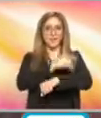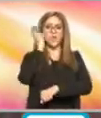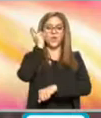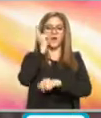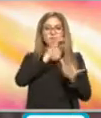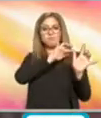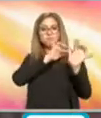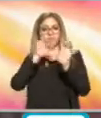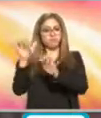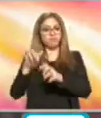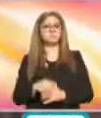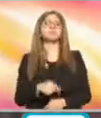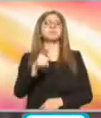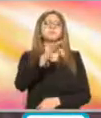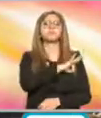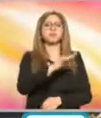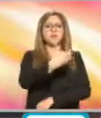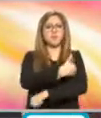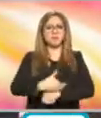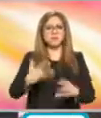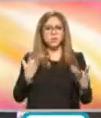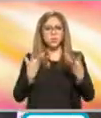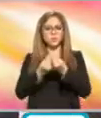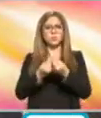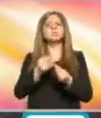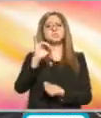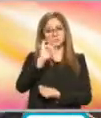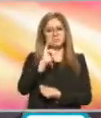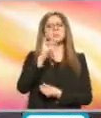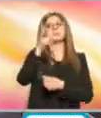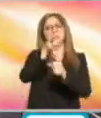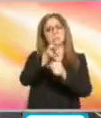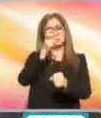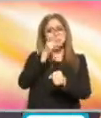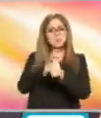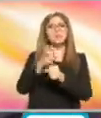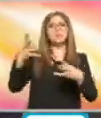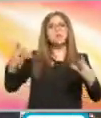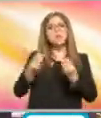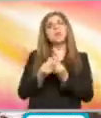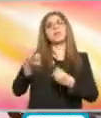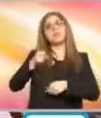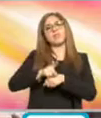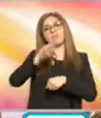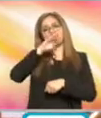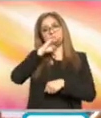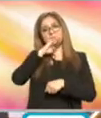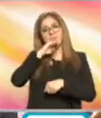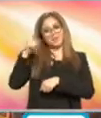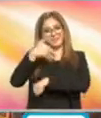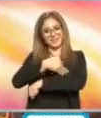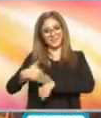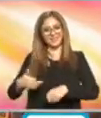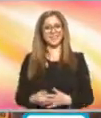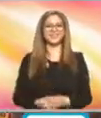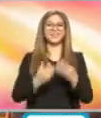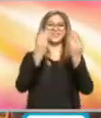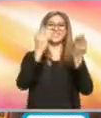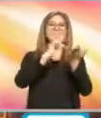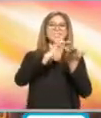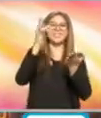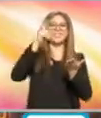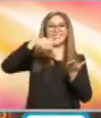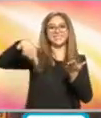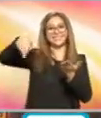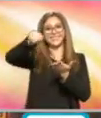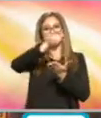evento familiar, por toda la familia. Sí, claro, es la invitación para que pasen vayan ahí a festejar a Mamita en compañía de la familia. Muchísimas gracias. El aplauso, por favor,